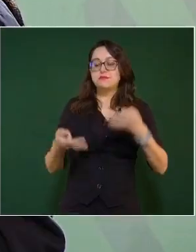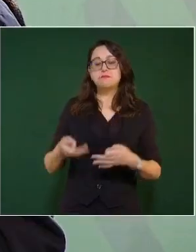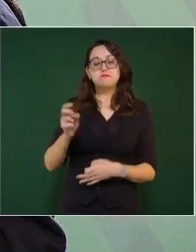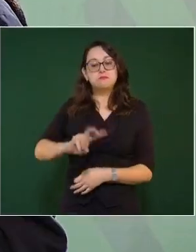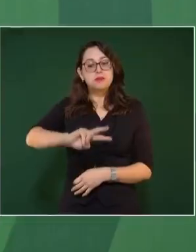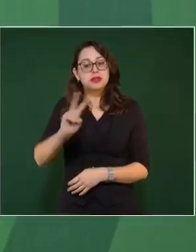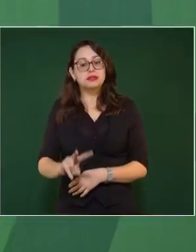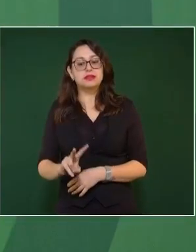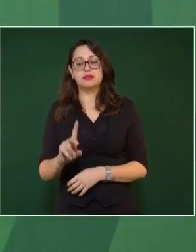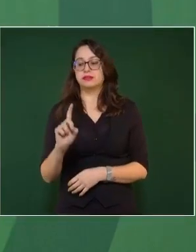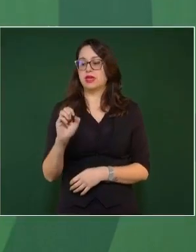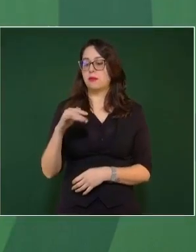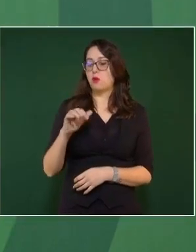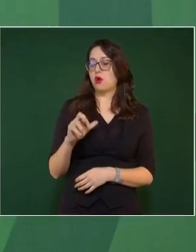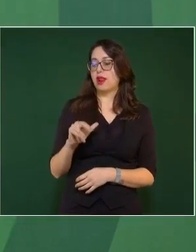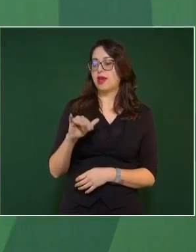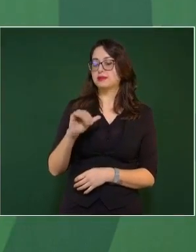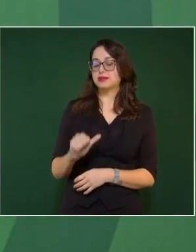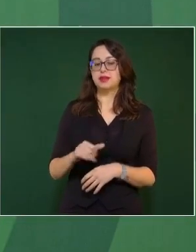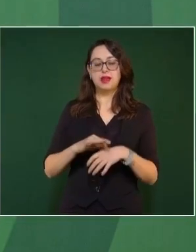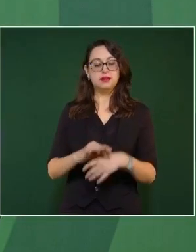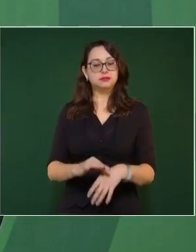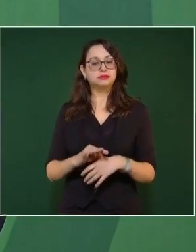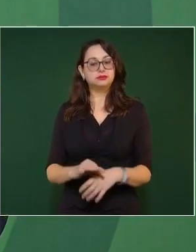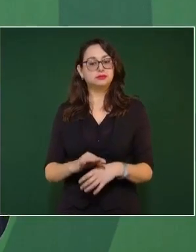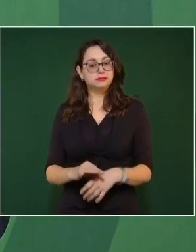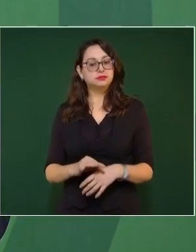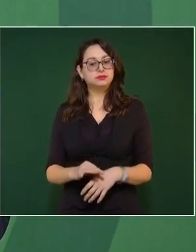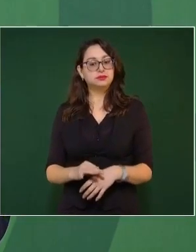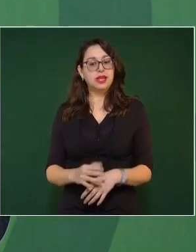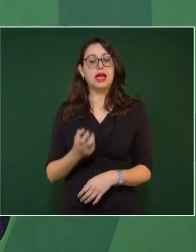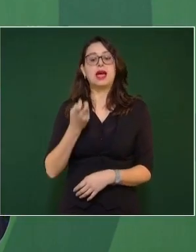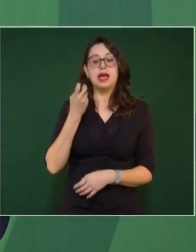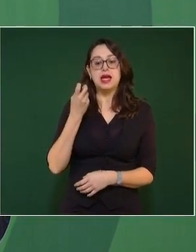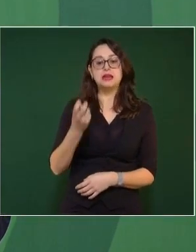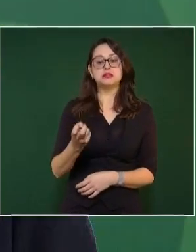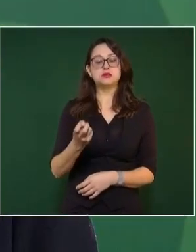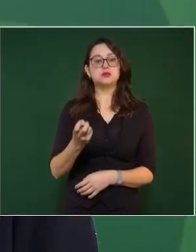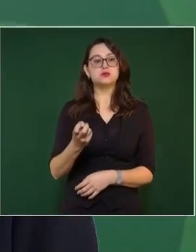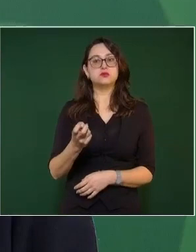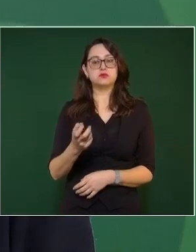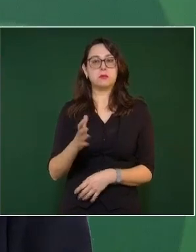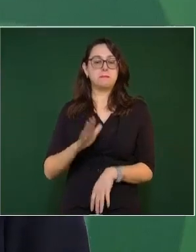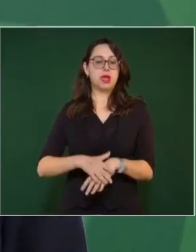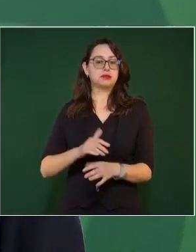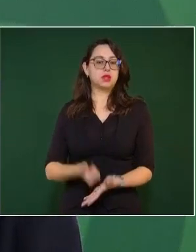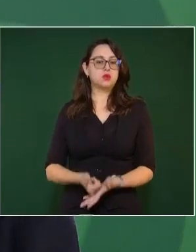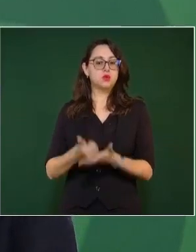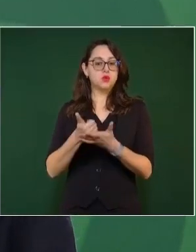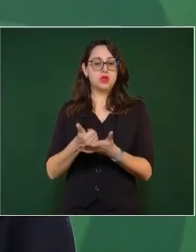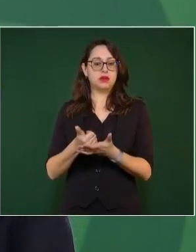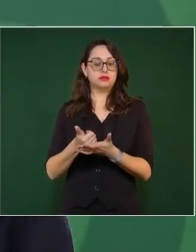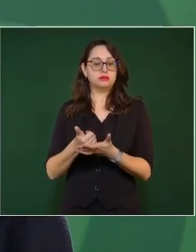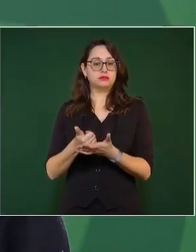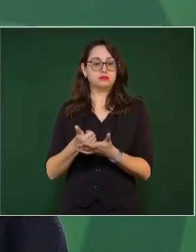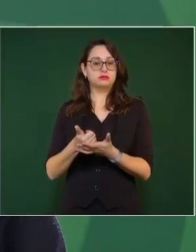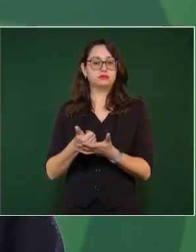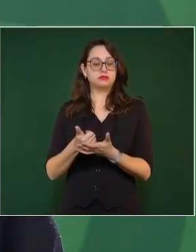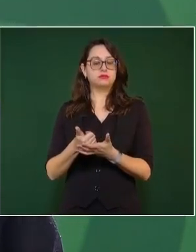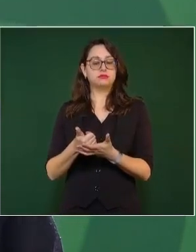democracia, porque eso nos ayuda mucho